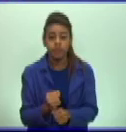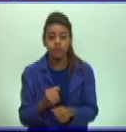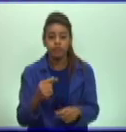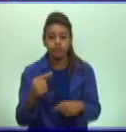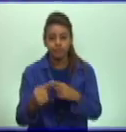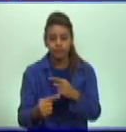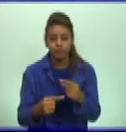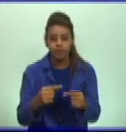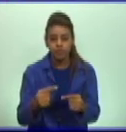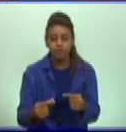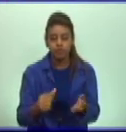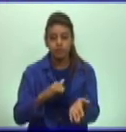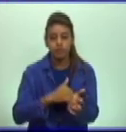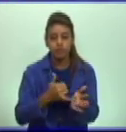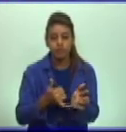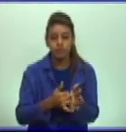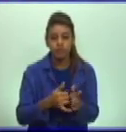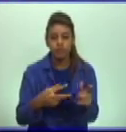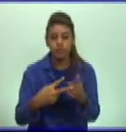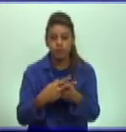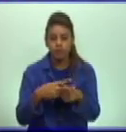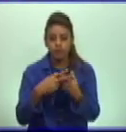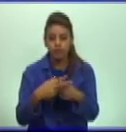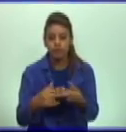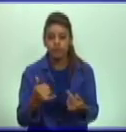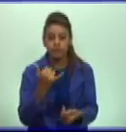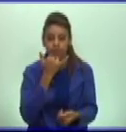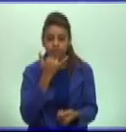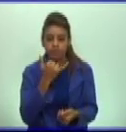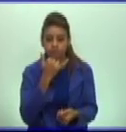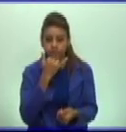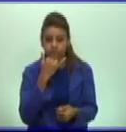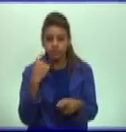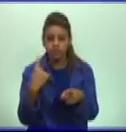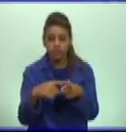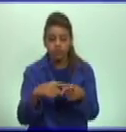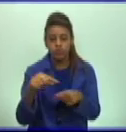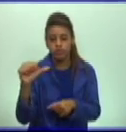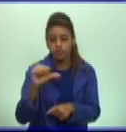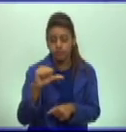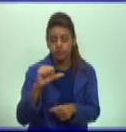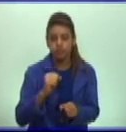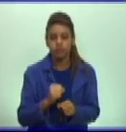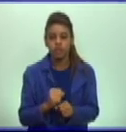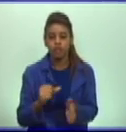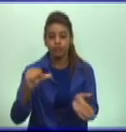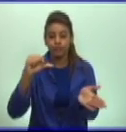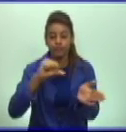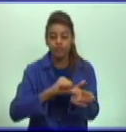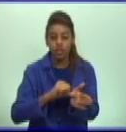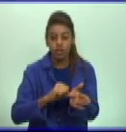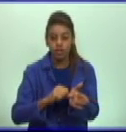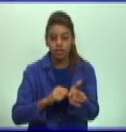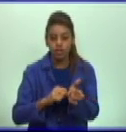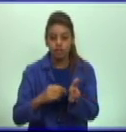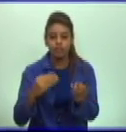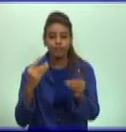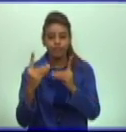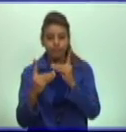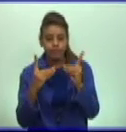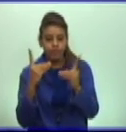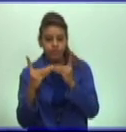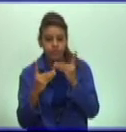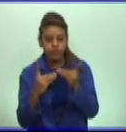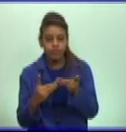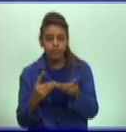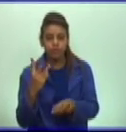de rectificación de errores y tendencias negativas, que fue el centro de debate en el tercer